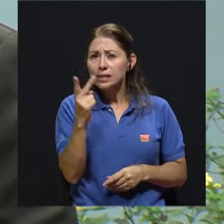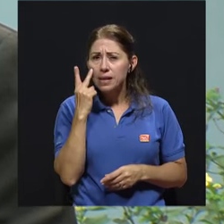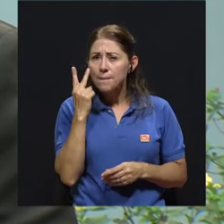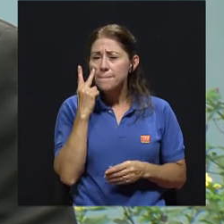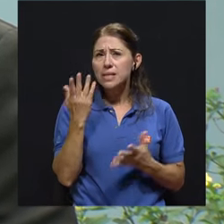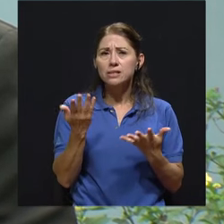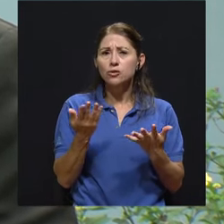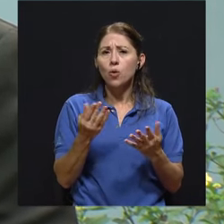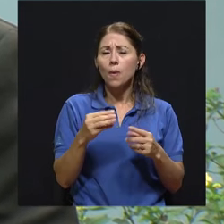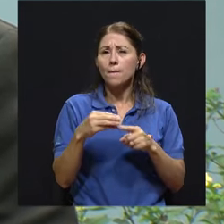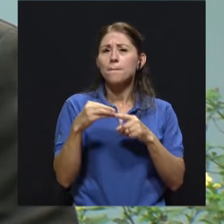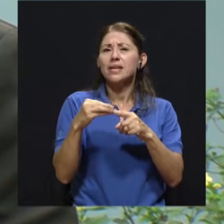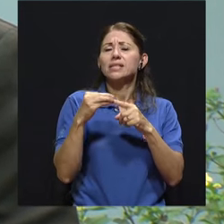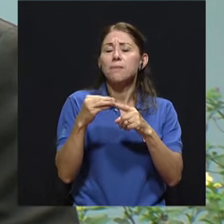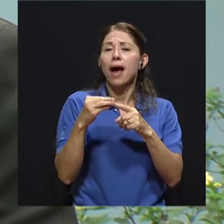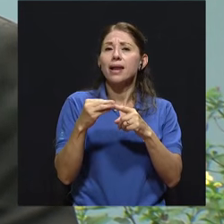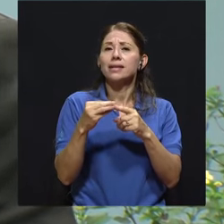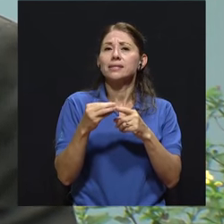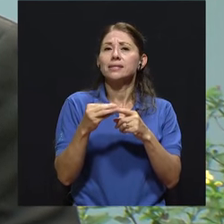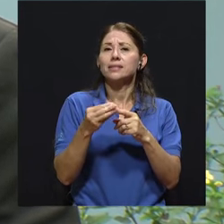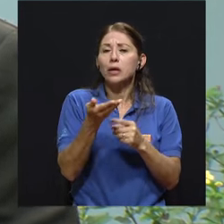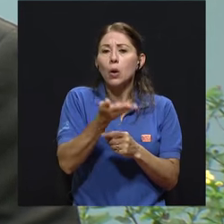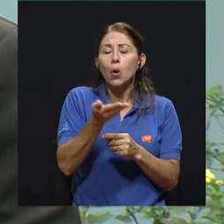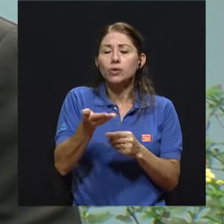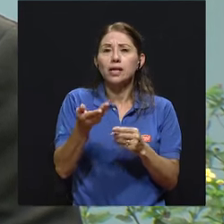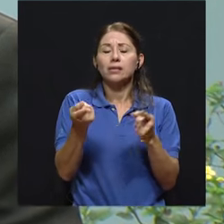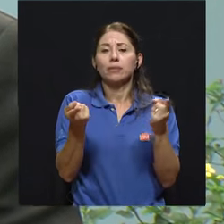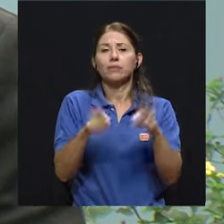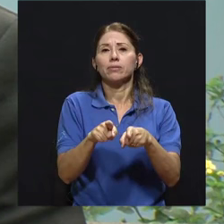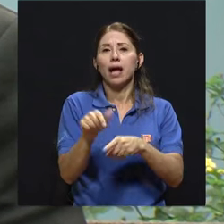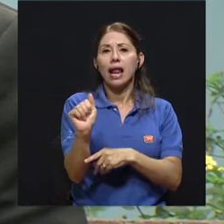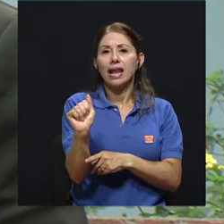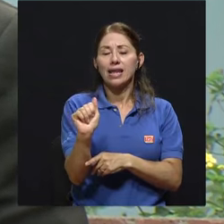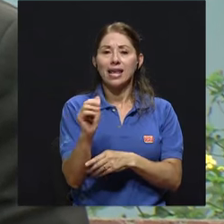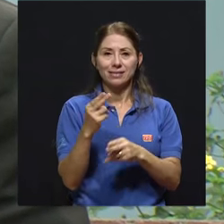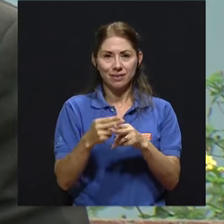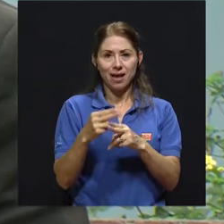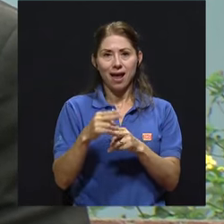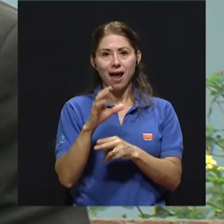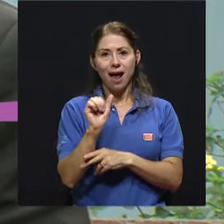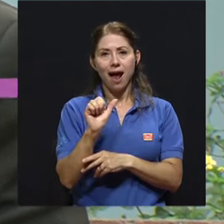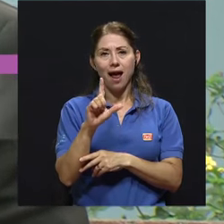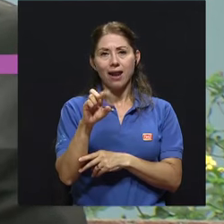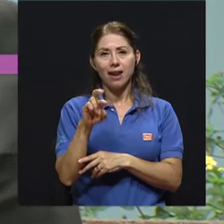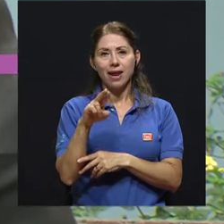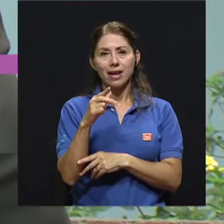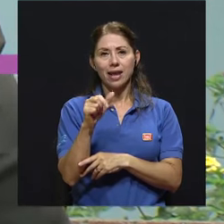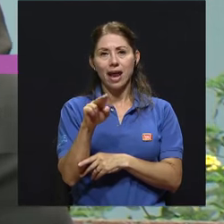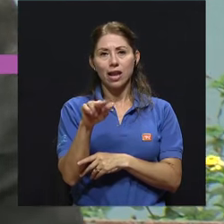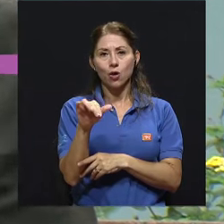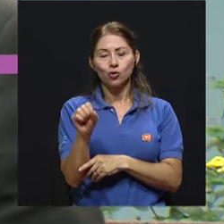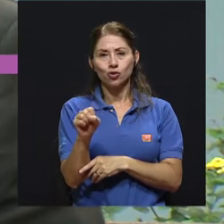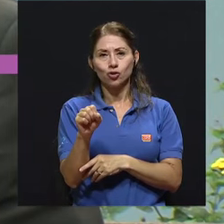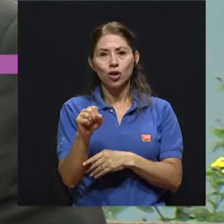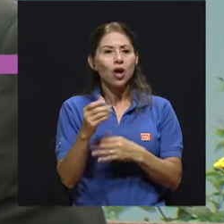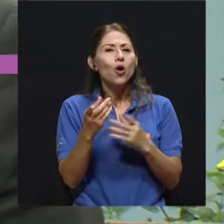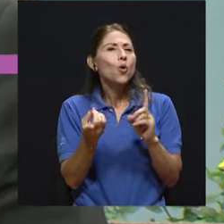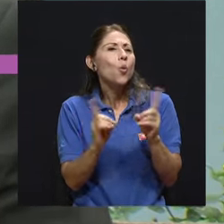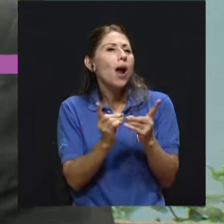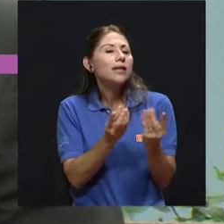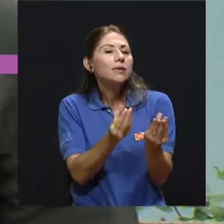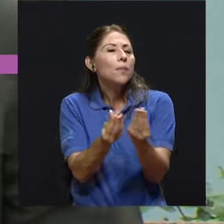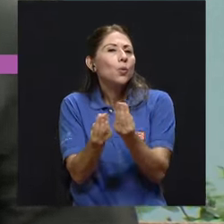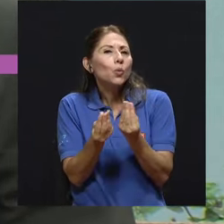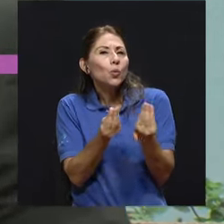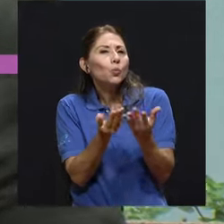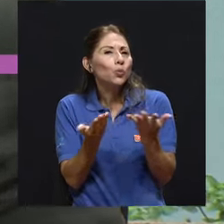principales alérgenos que nosotros como costarricenses más reaccionamos? ¿Hay como una lista, por decirlo de alguna manera, tal vez como el top